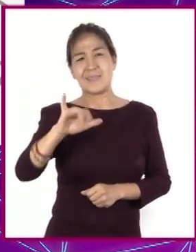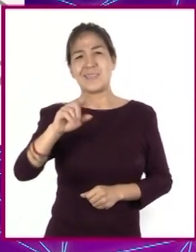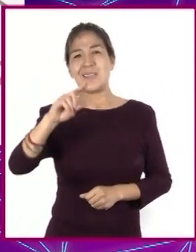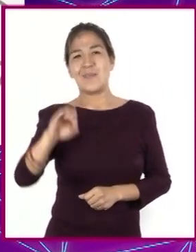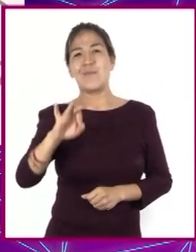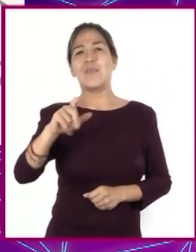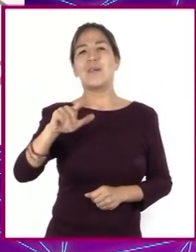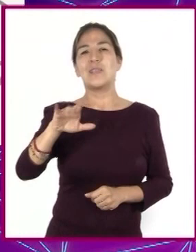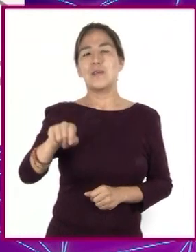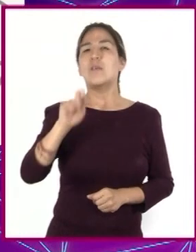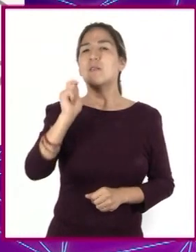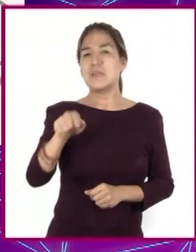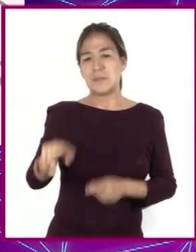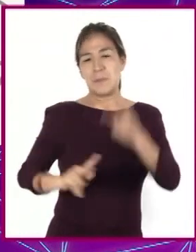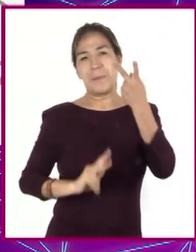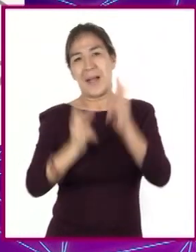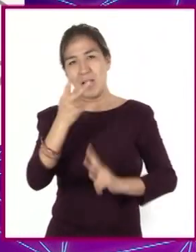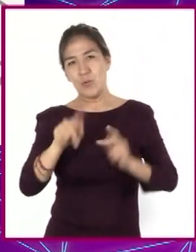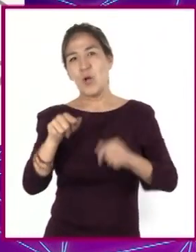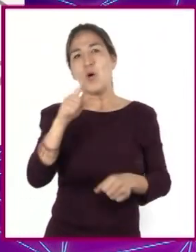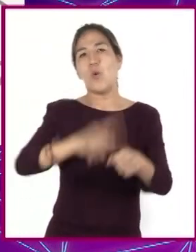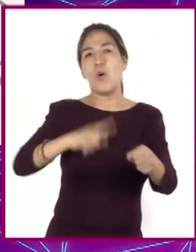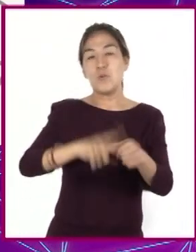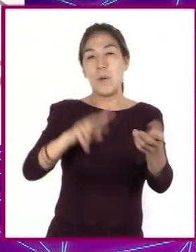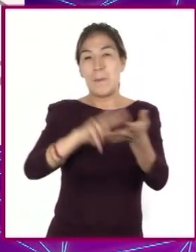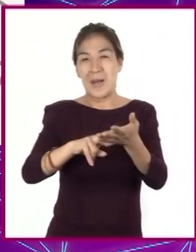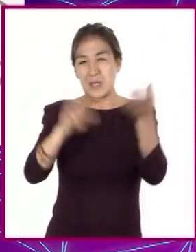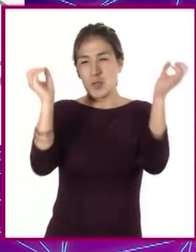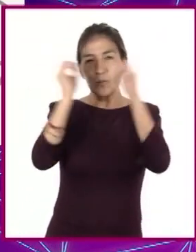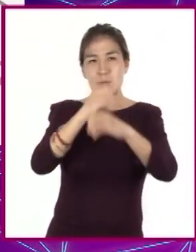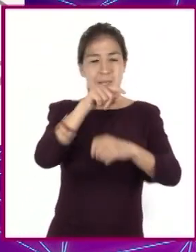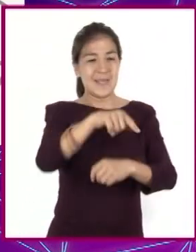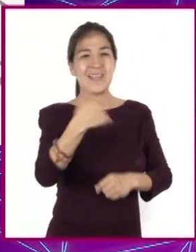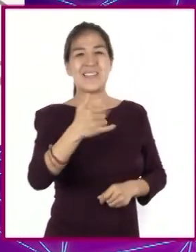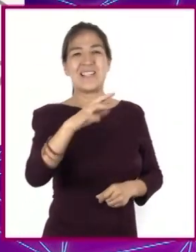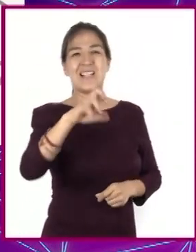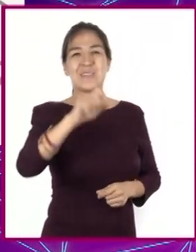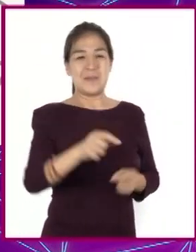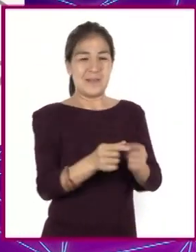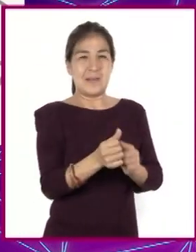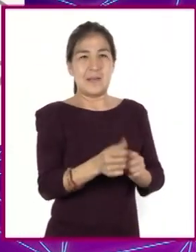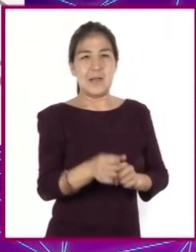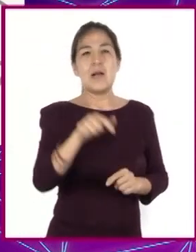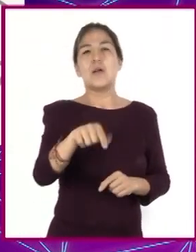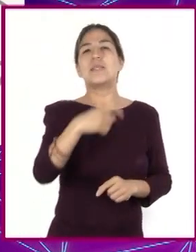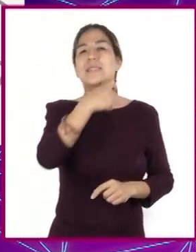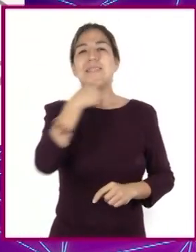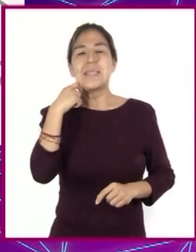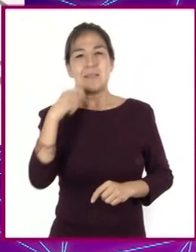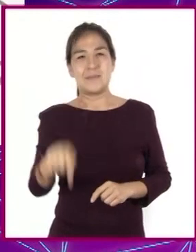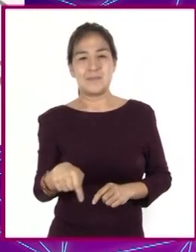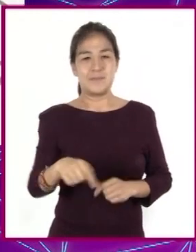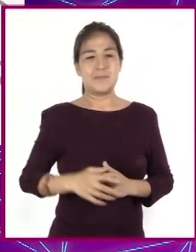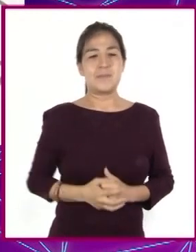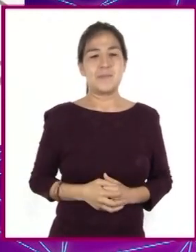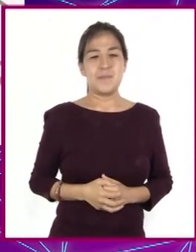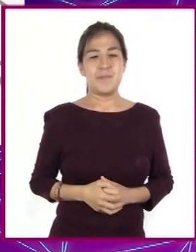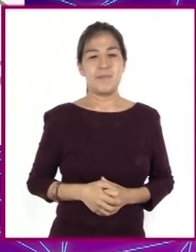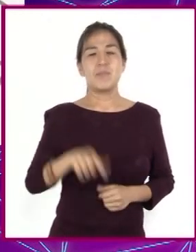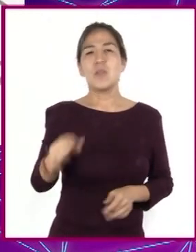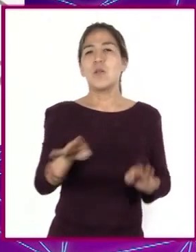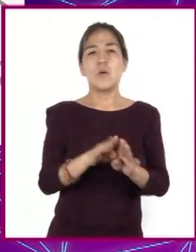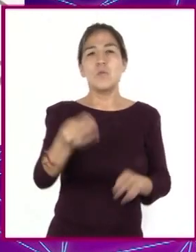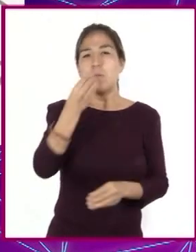Lo podemos encontrar en verduras de hojas verdes oscuras, semillas de girasol, hierbas secas. Recuerden que la porción de